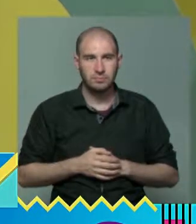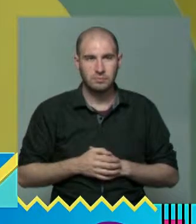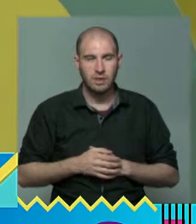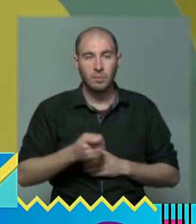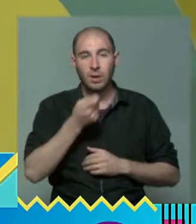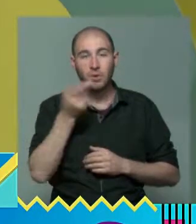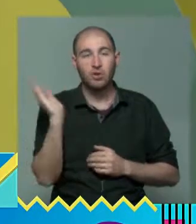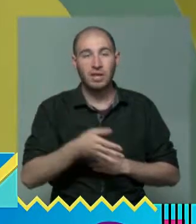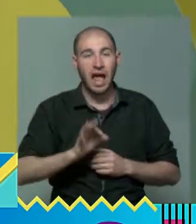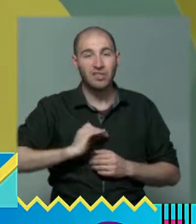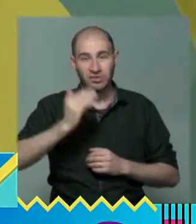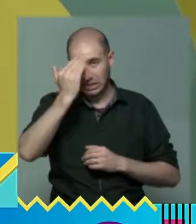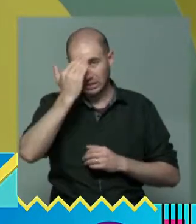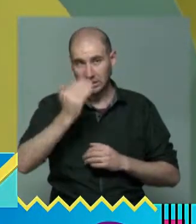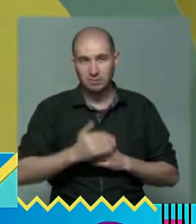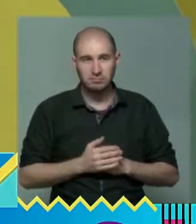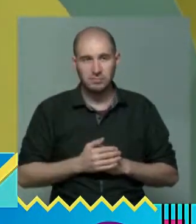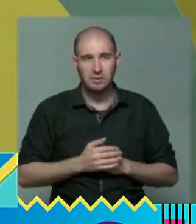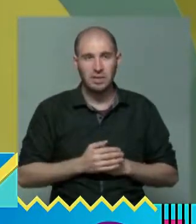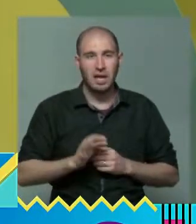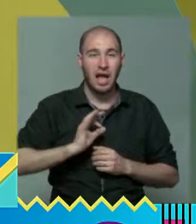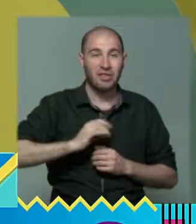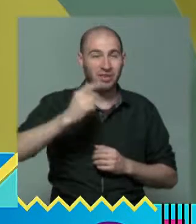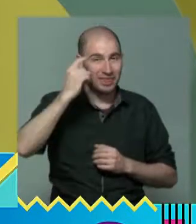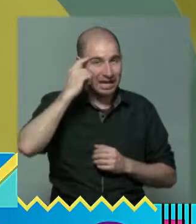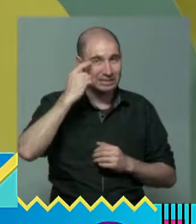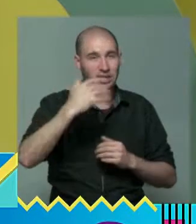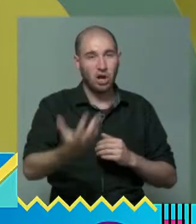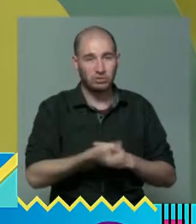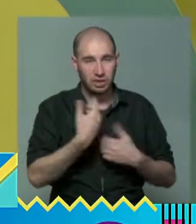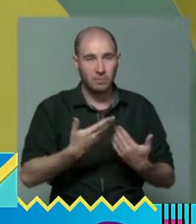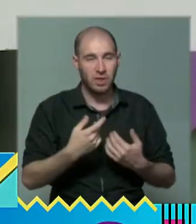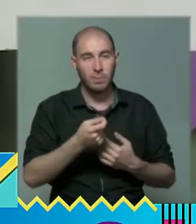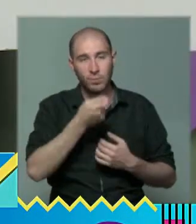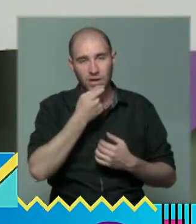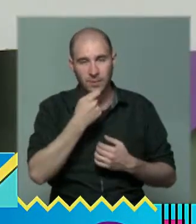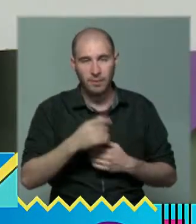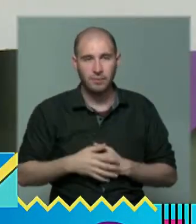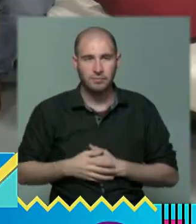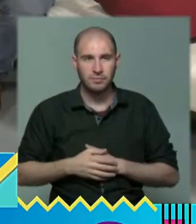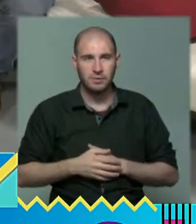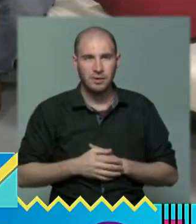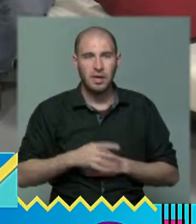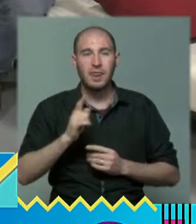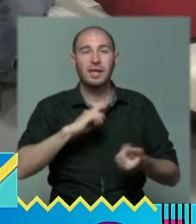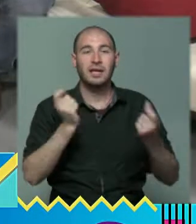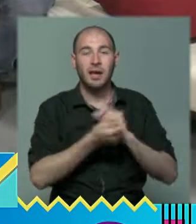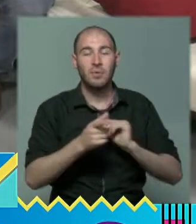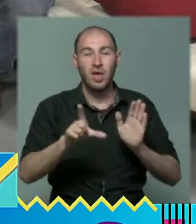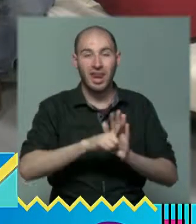Si es una condena de 15 años, a los 10 años ya puede acceder. Por ejemplo, el ejemplo que provocó la reforma de la